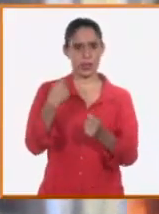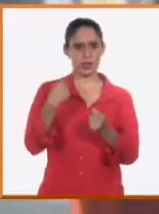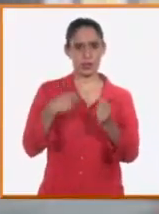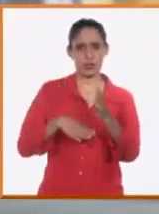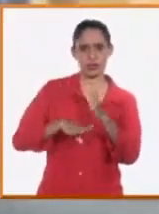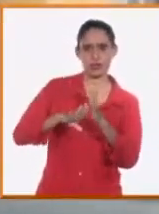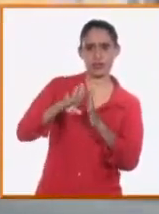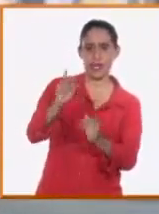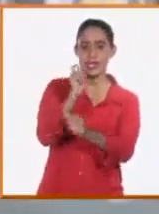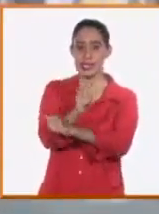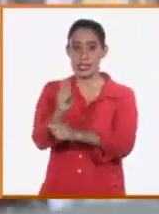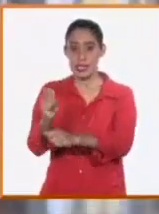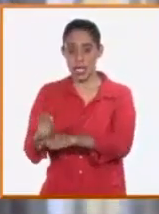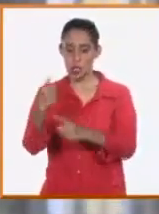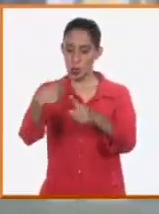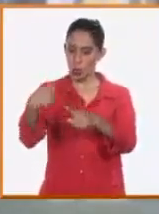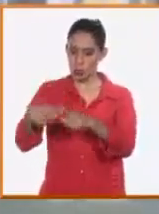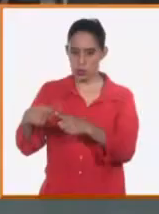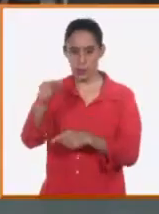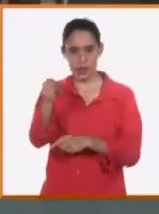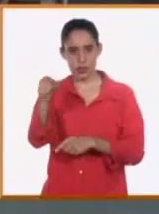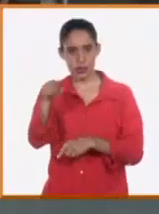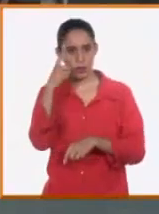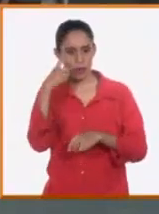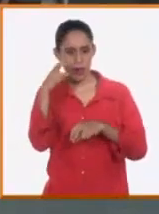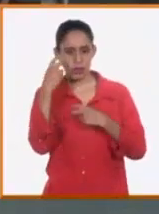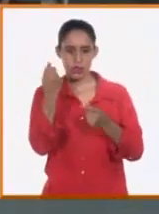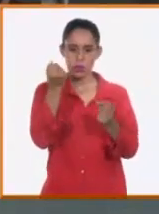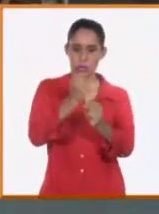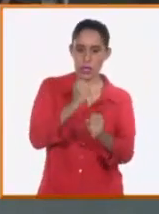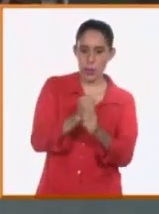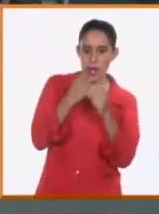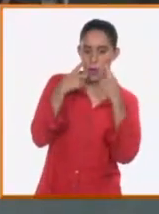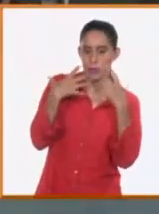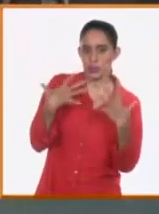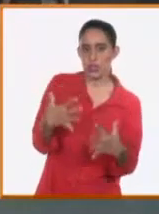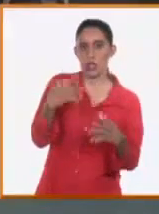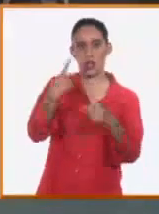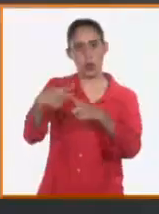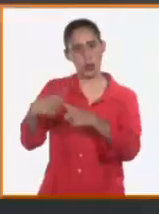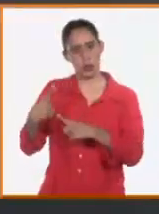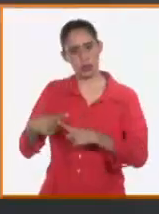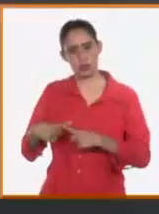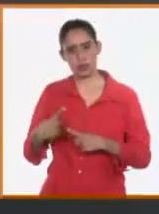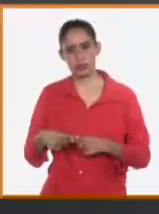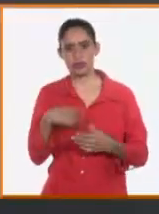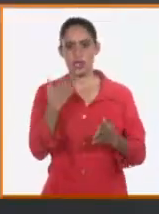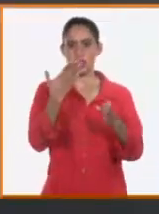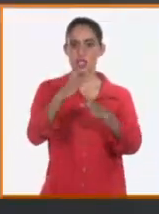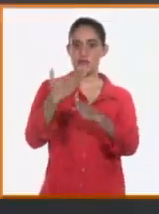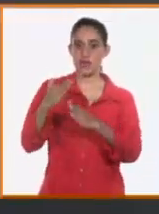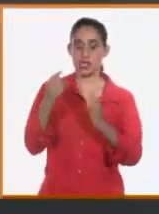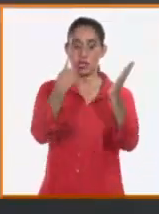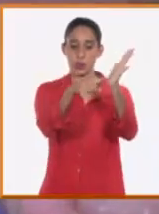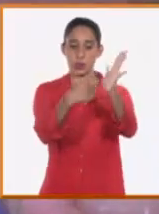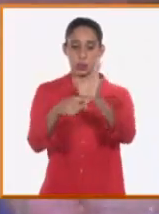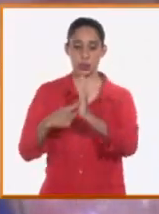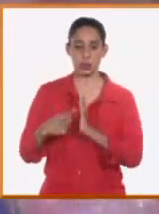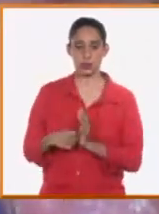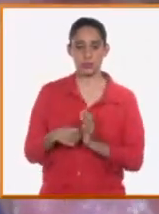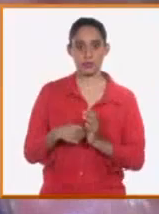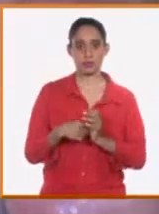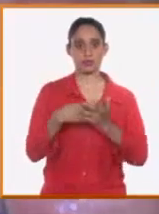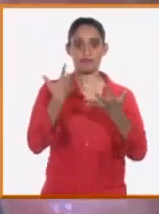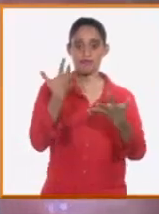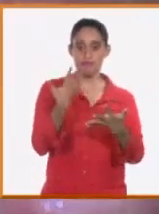en otro, las personas van conociendo un oficio, conociendo otro. Desde otro oficio conocen determinados elementos, por ejemplo, los jueces sensoriales